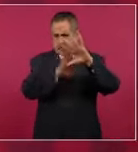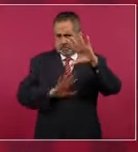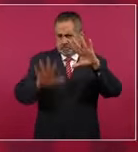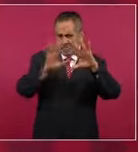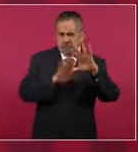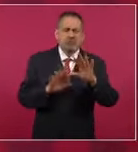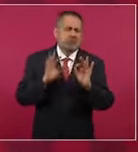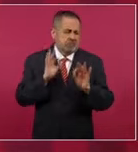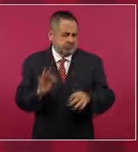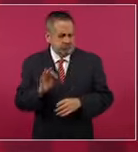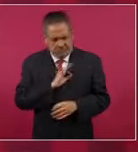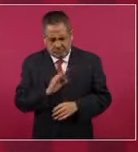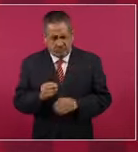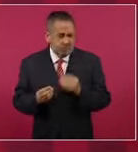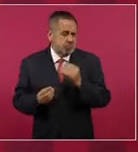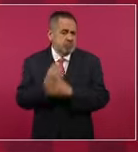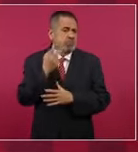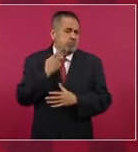Yo